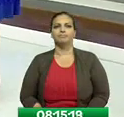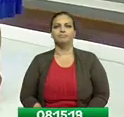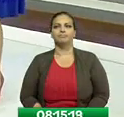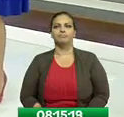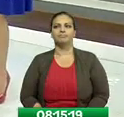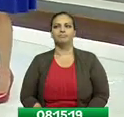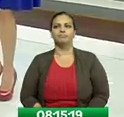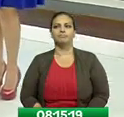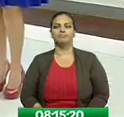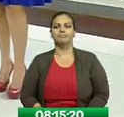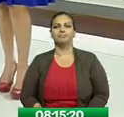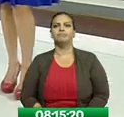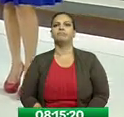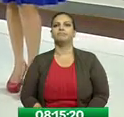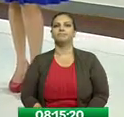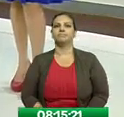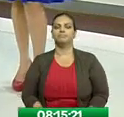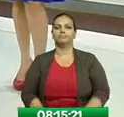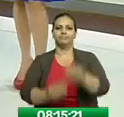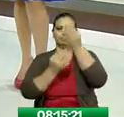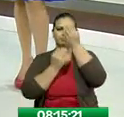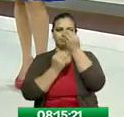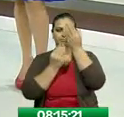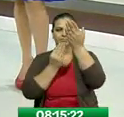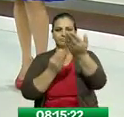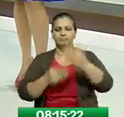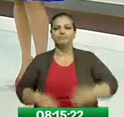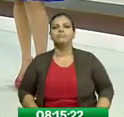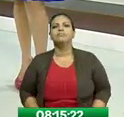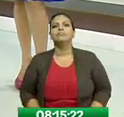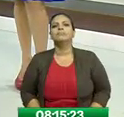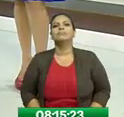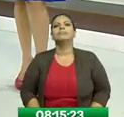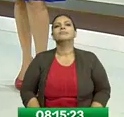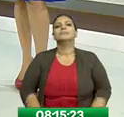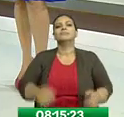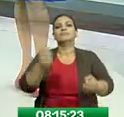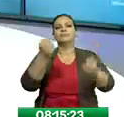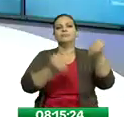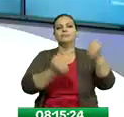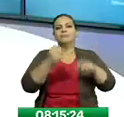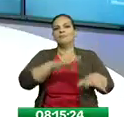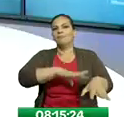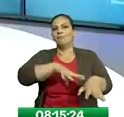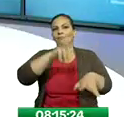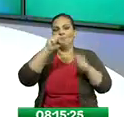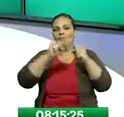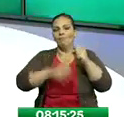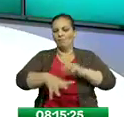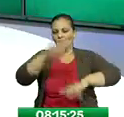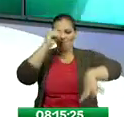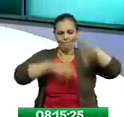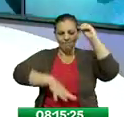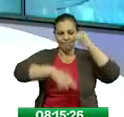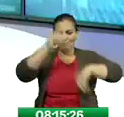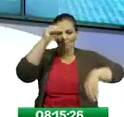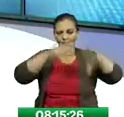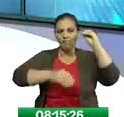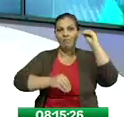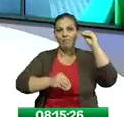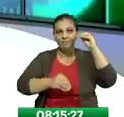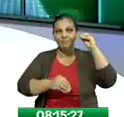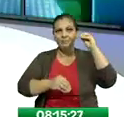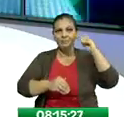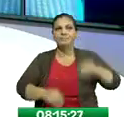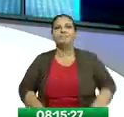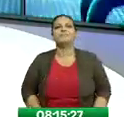Policía Nacional recuperó varias piezas de un vehículo robado y detuvo a tres personas para las respectivas investigaciones. El procedimiento se